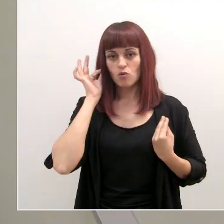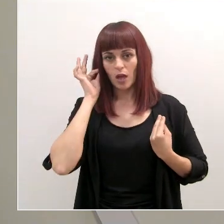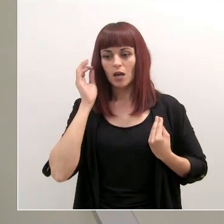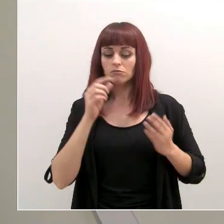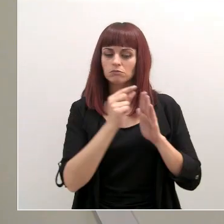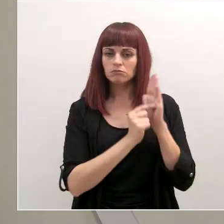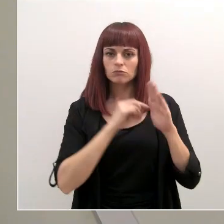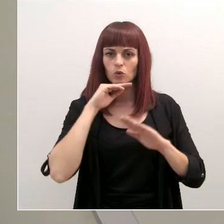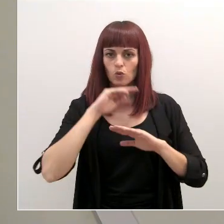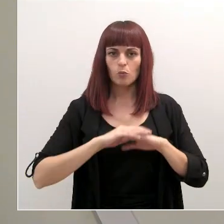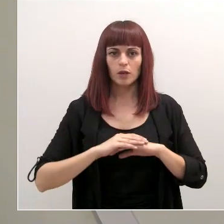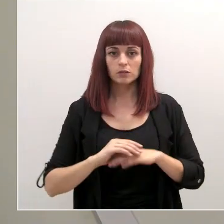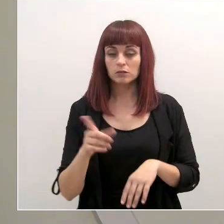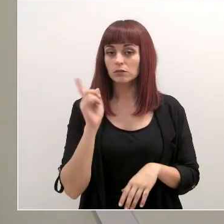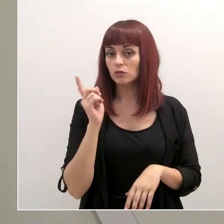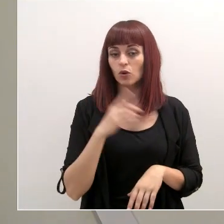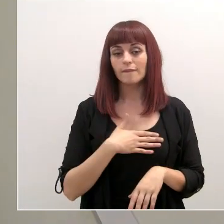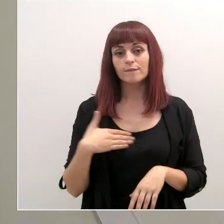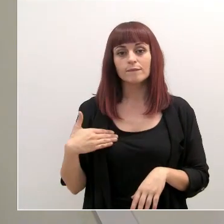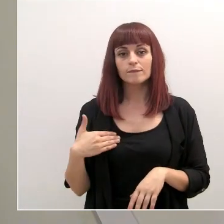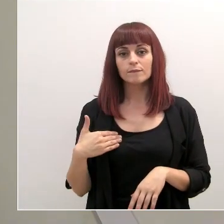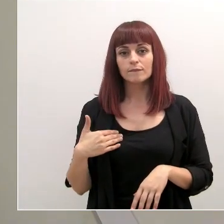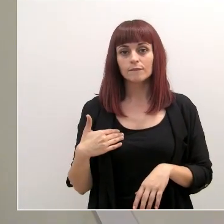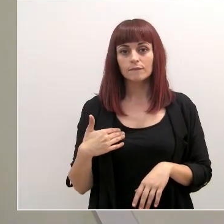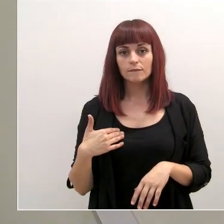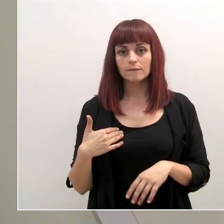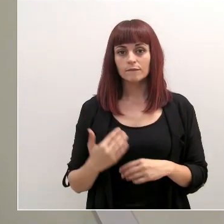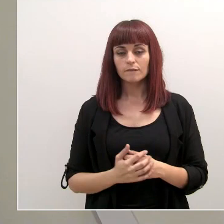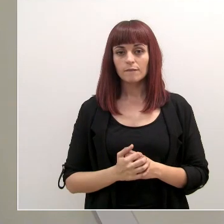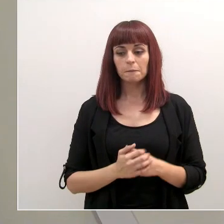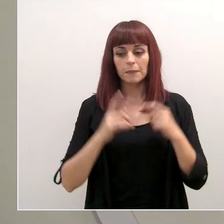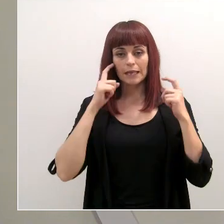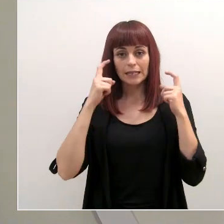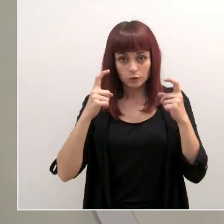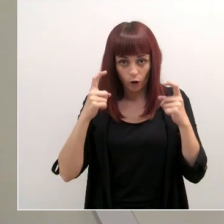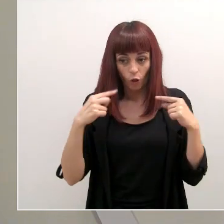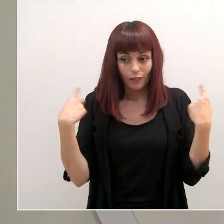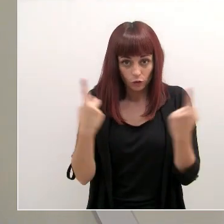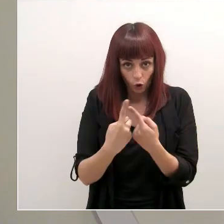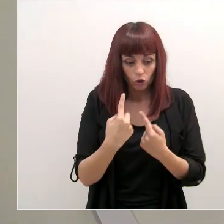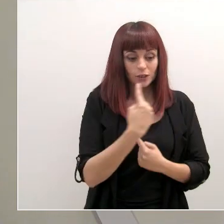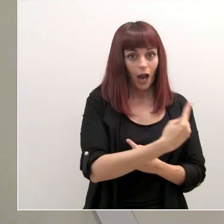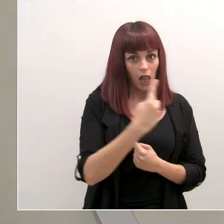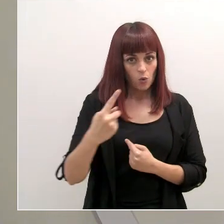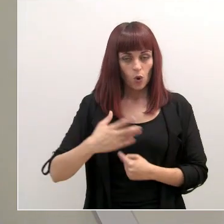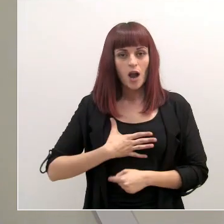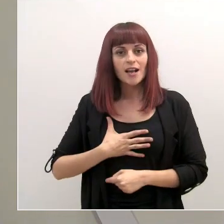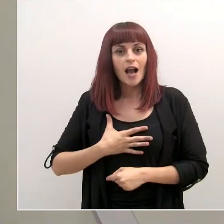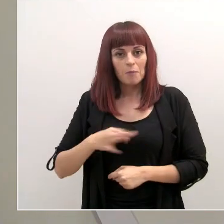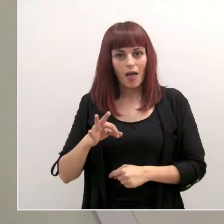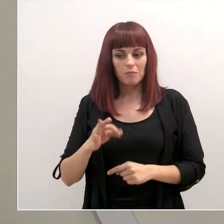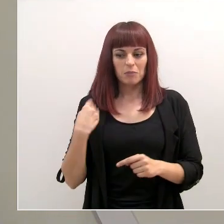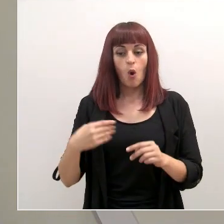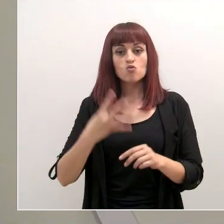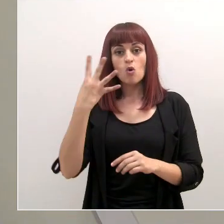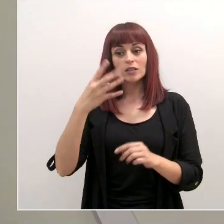y simplemente pues lo que pretendemos es que esto, con el esfuerzo de todos y cada uno, pues seamos capaces de minimizar esa cuarta